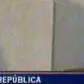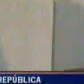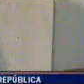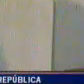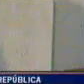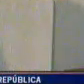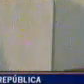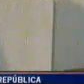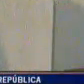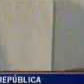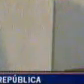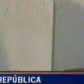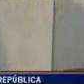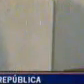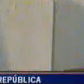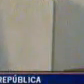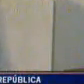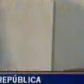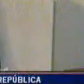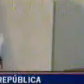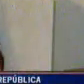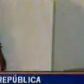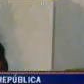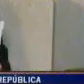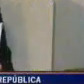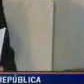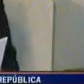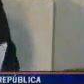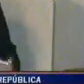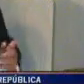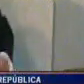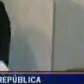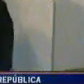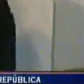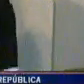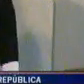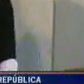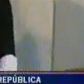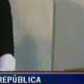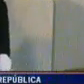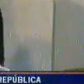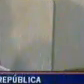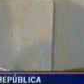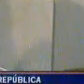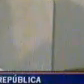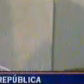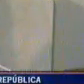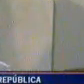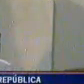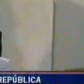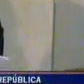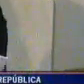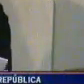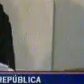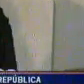Quinta falsedad, que es igual la plata en Isagen que en Vías. Y yo pregunto, si es igual la plata en Isagen que en Vías, ¿por qué los